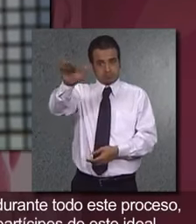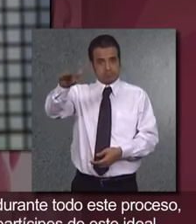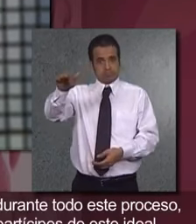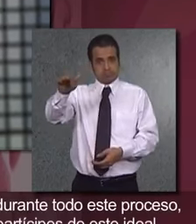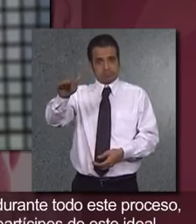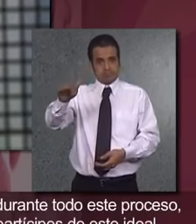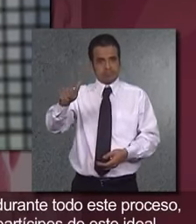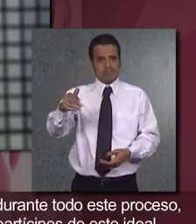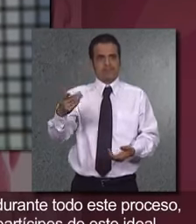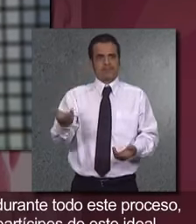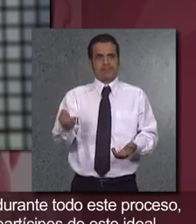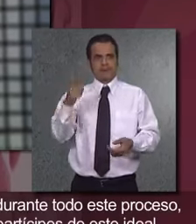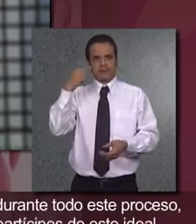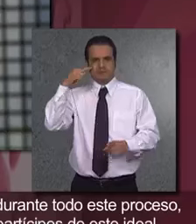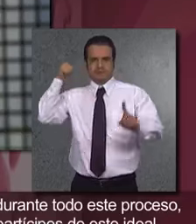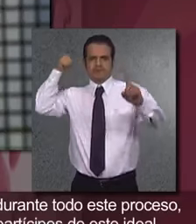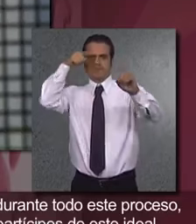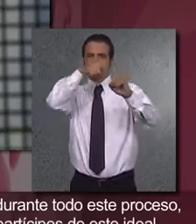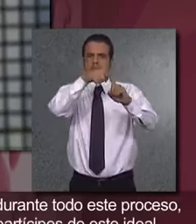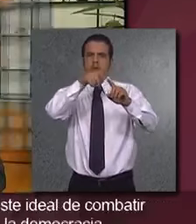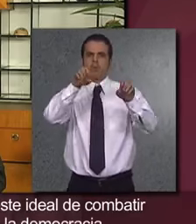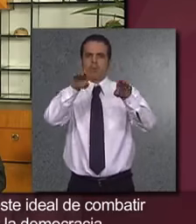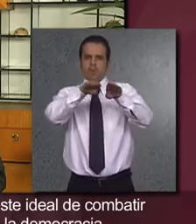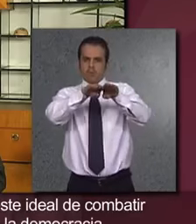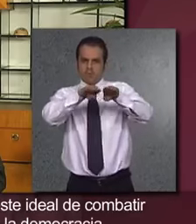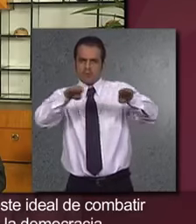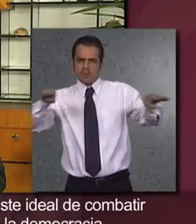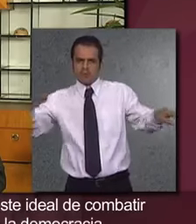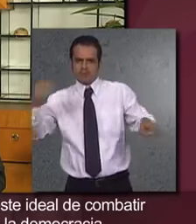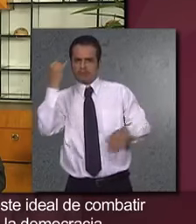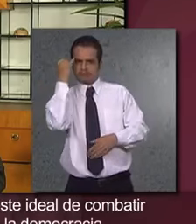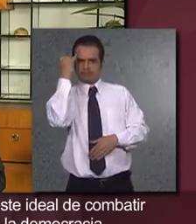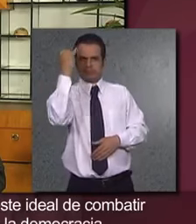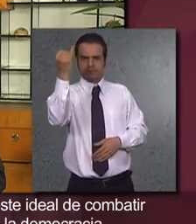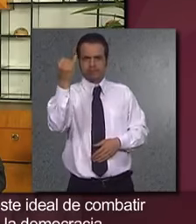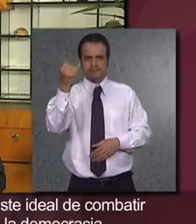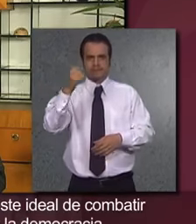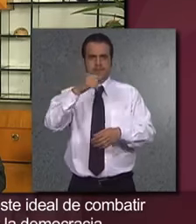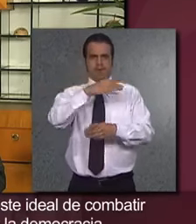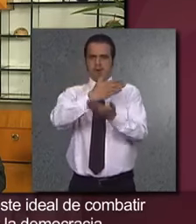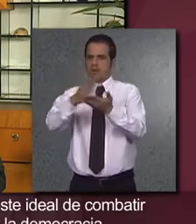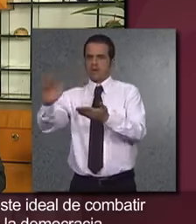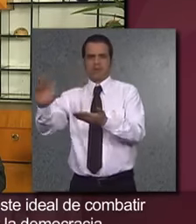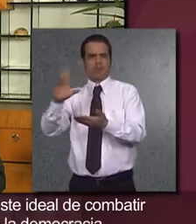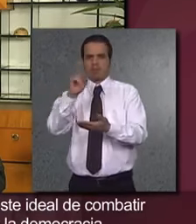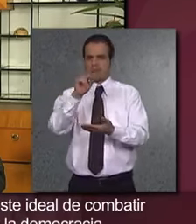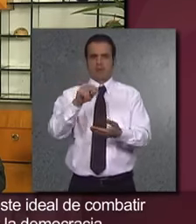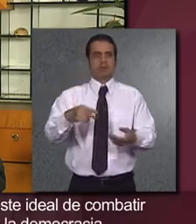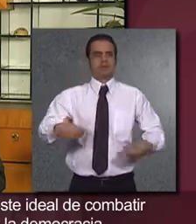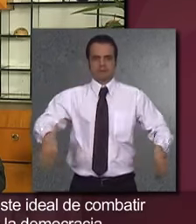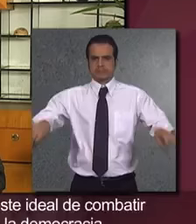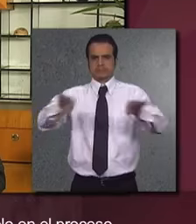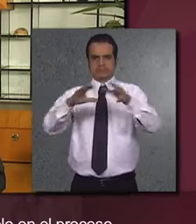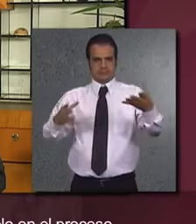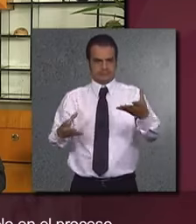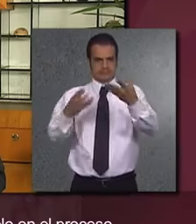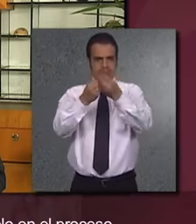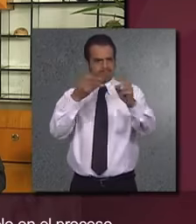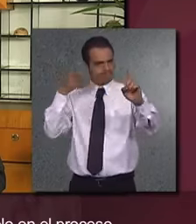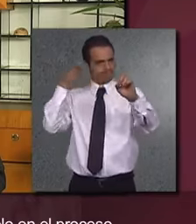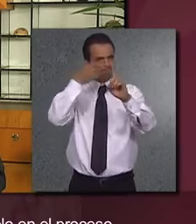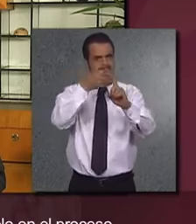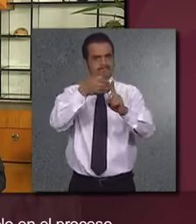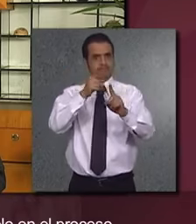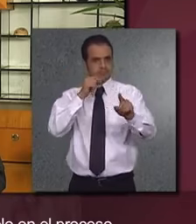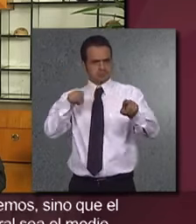sean también partícipes de este ideal de la igualdad, de este ideal de combatir la exclusión y la democracia, para que